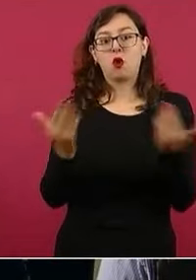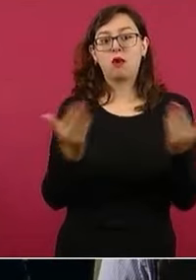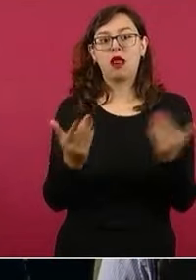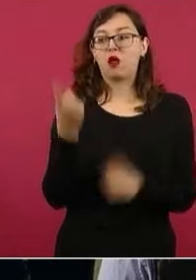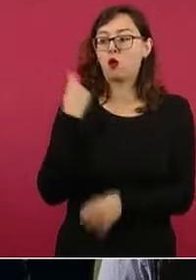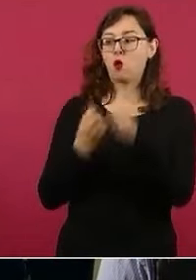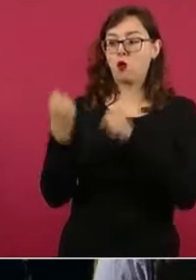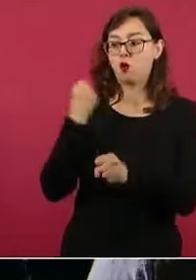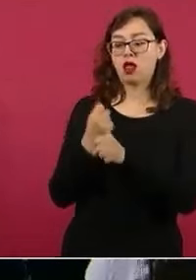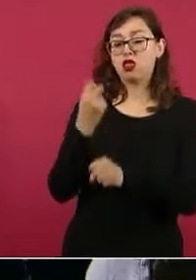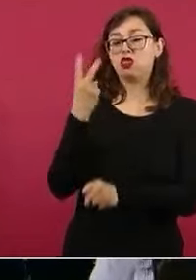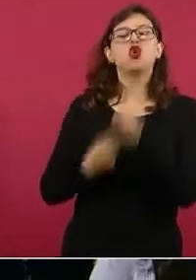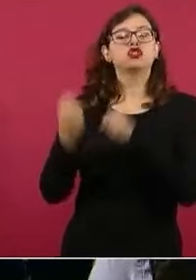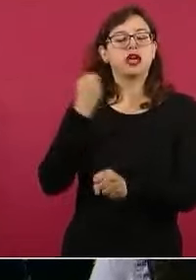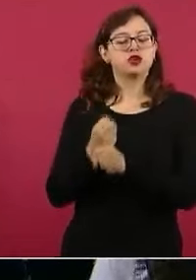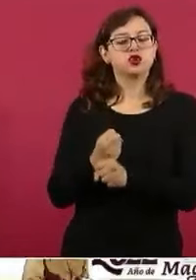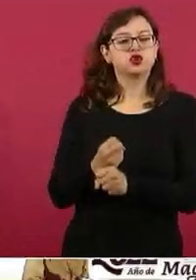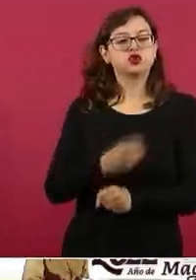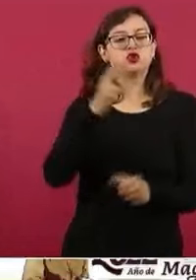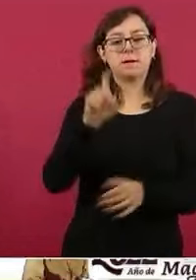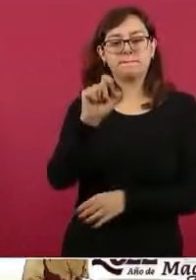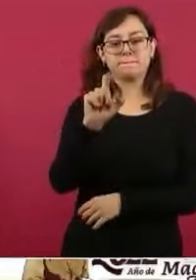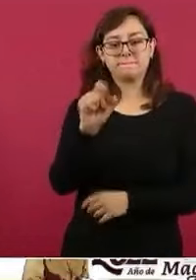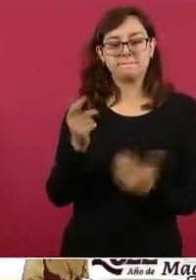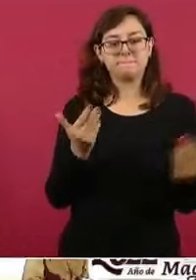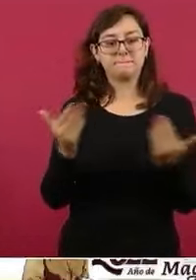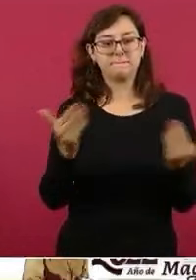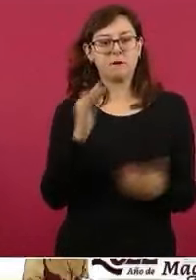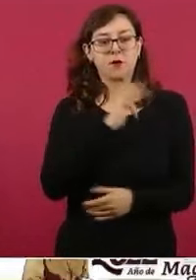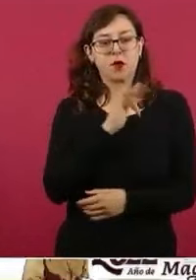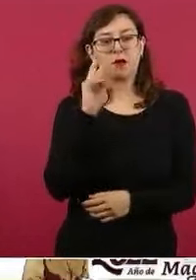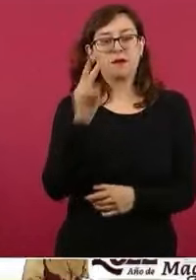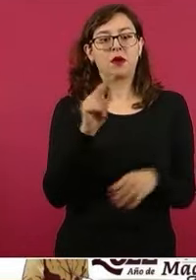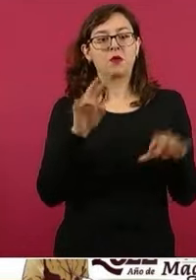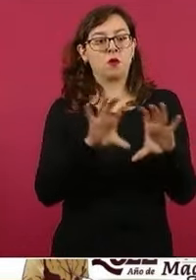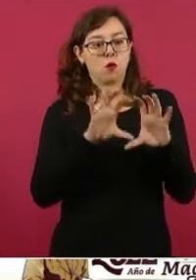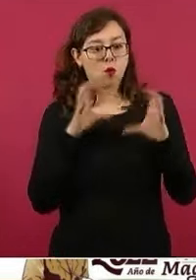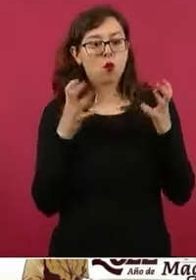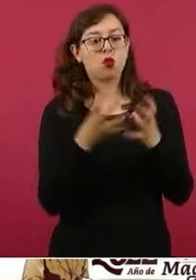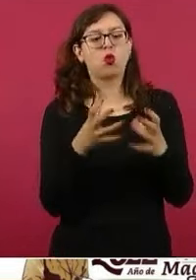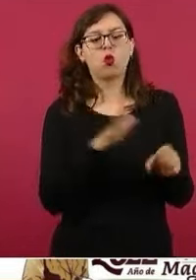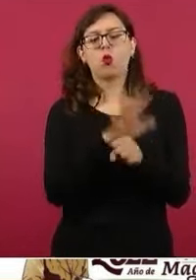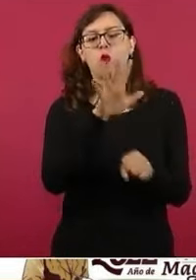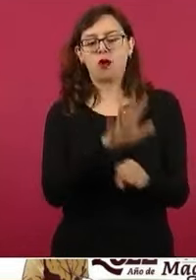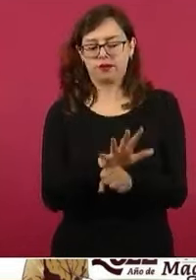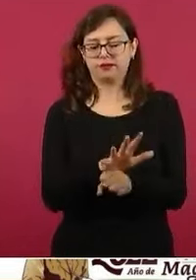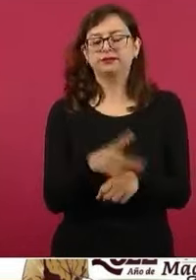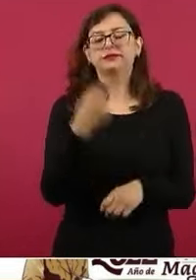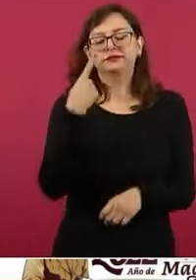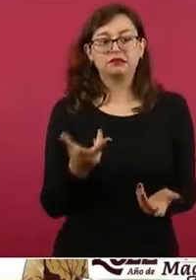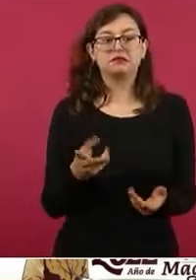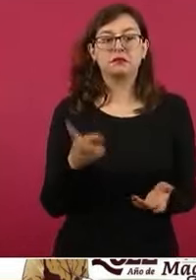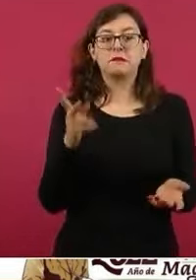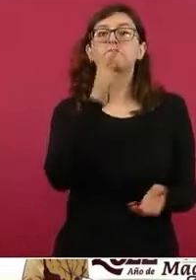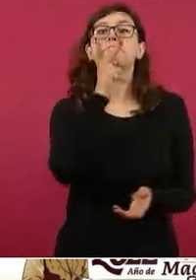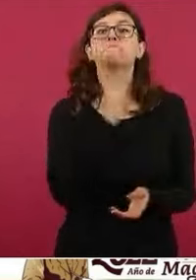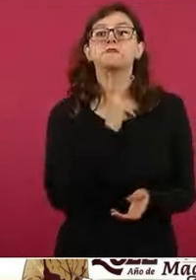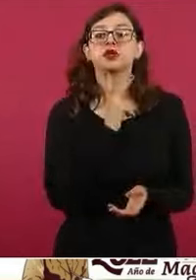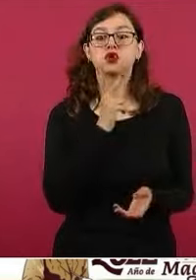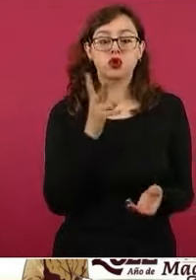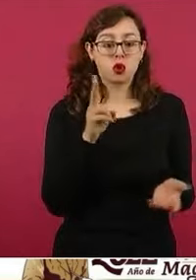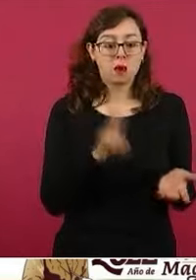año 2020, tuvimos un punto a nivel mundial en que el precio del petróleo fue cero. Nadie